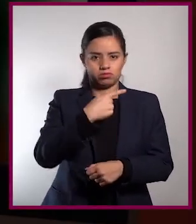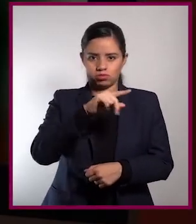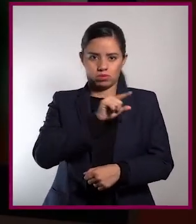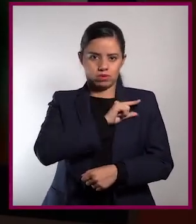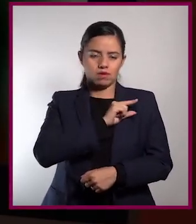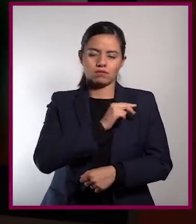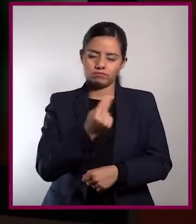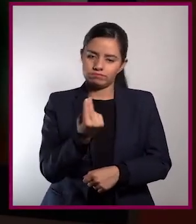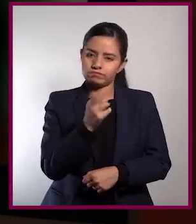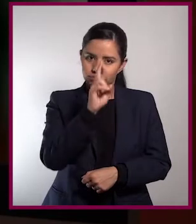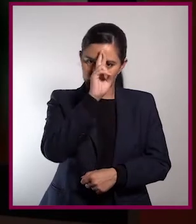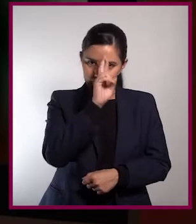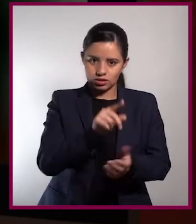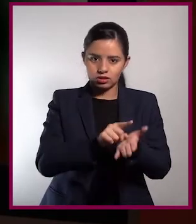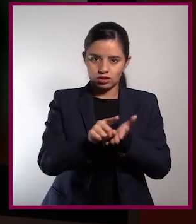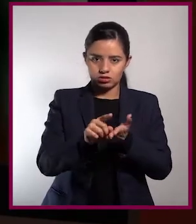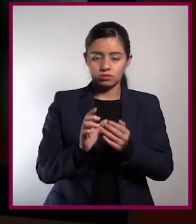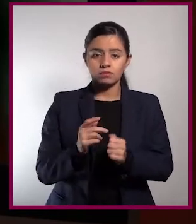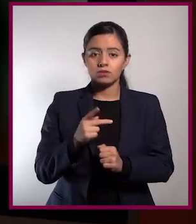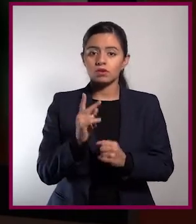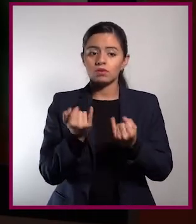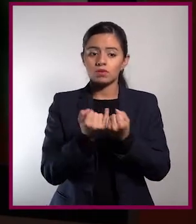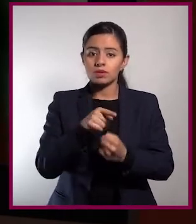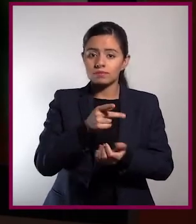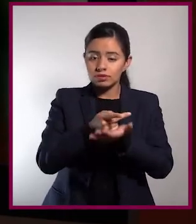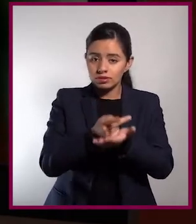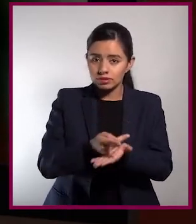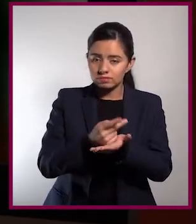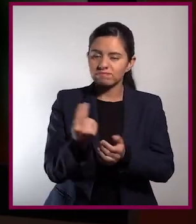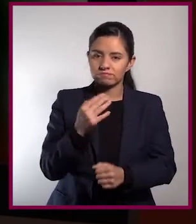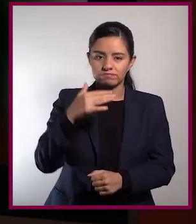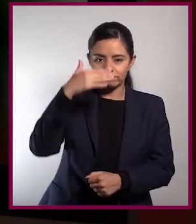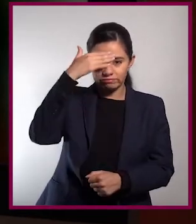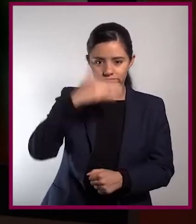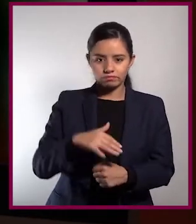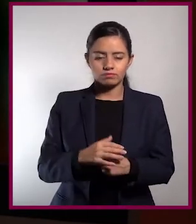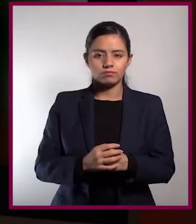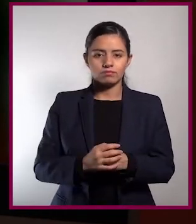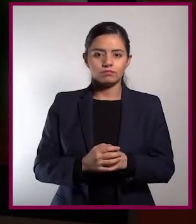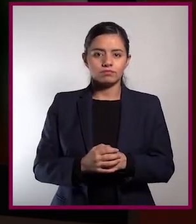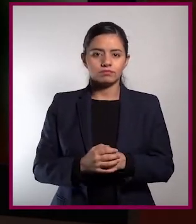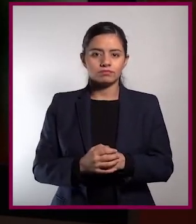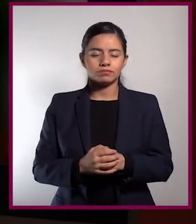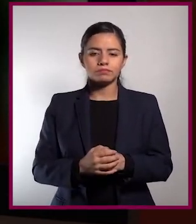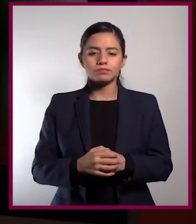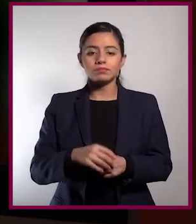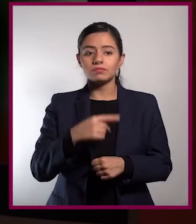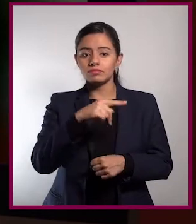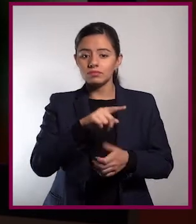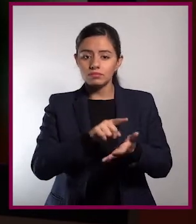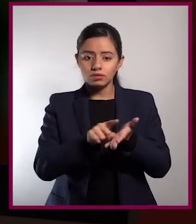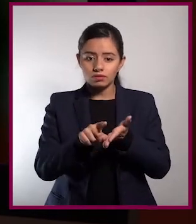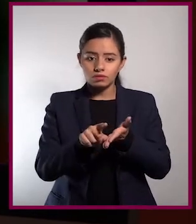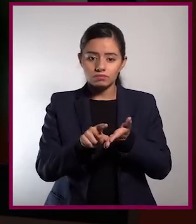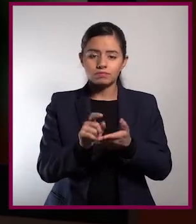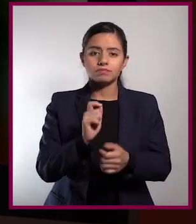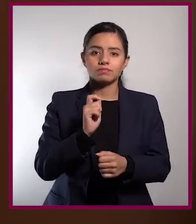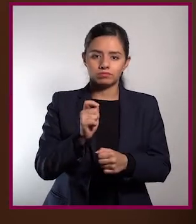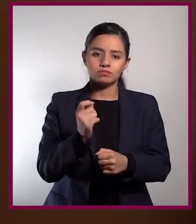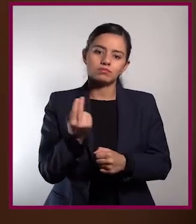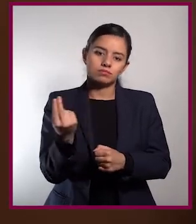la privacidad. Sin embargo, también el paciente debe estar consciente que también uno de sus derechos es tener